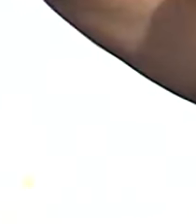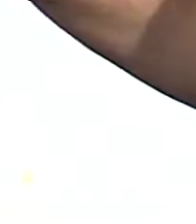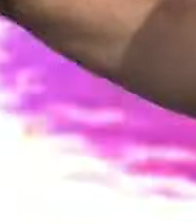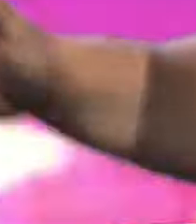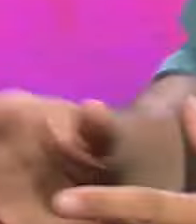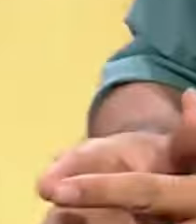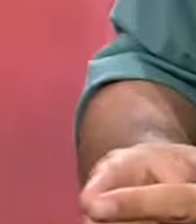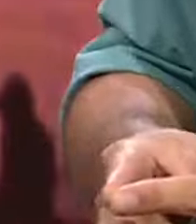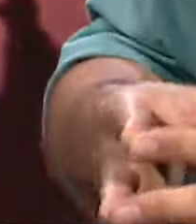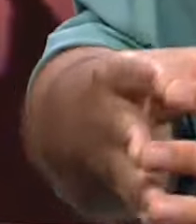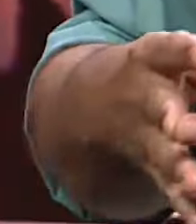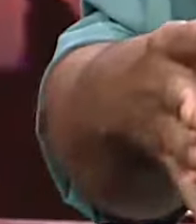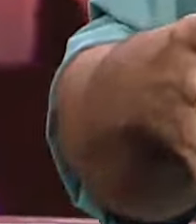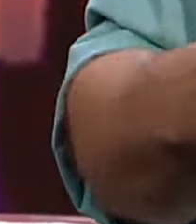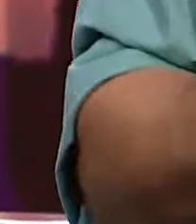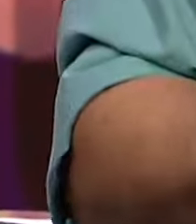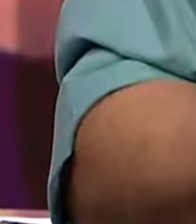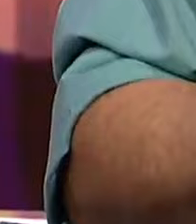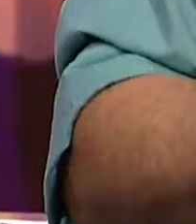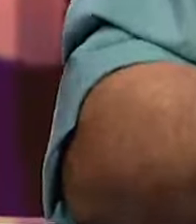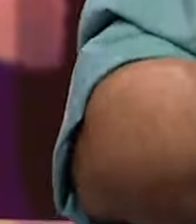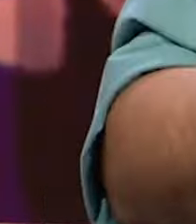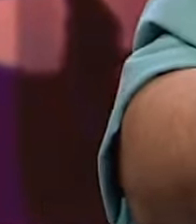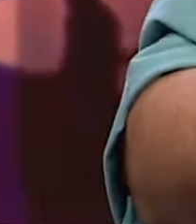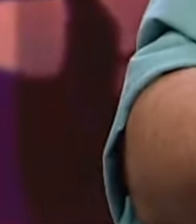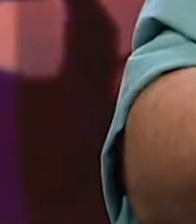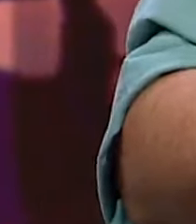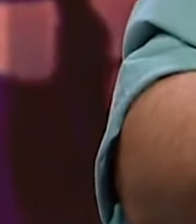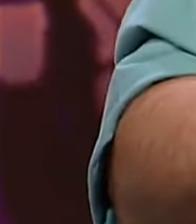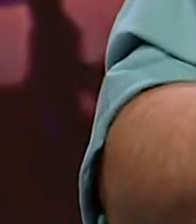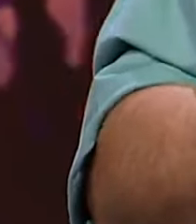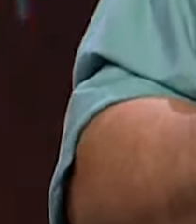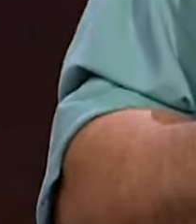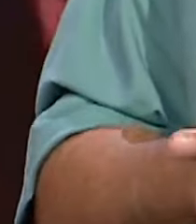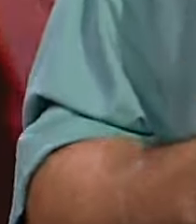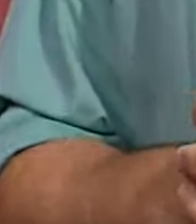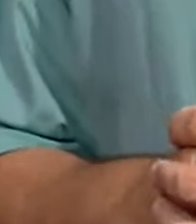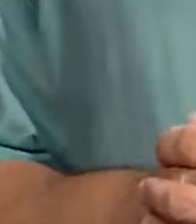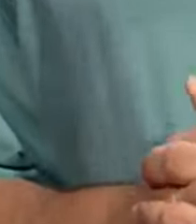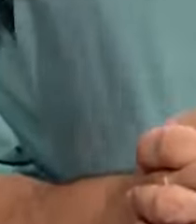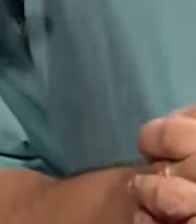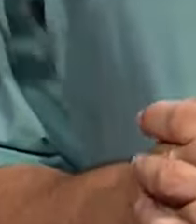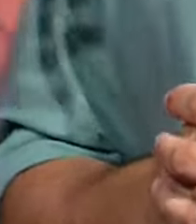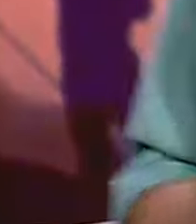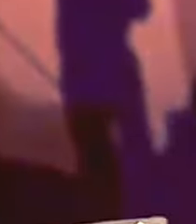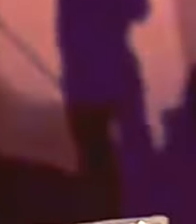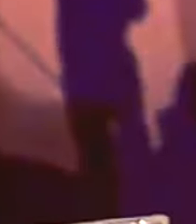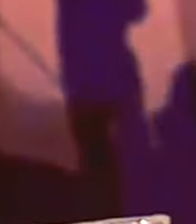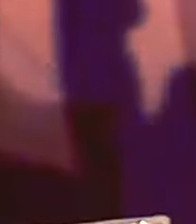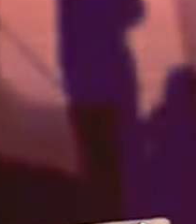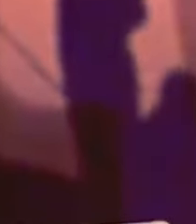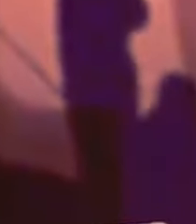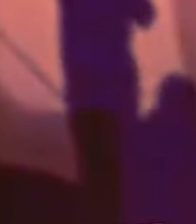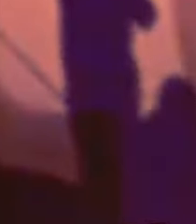Todo muy bien, muy linda. Me alegro. Y ahora me encanta reencontrarme nuevamente con ustedes. Gracias por estar ahí en este nuevo horario que me estoy adaptando. Bien,